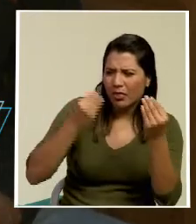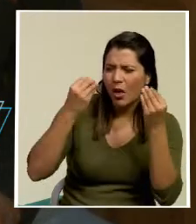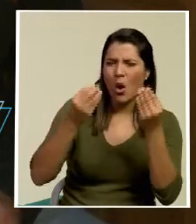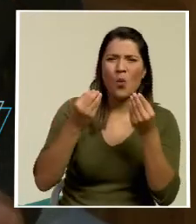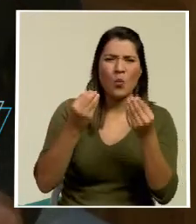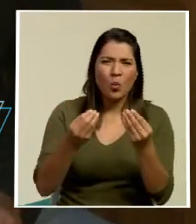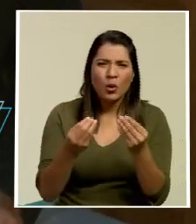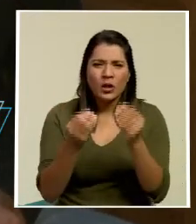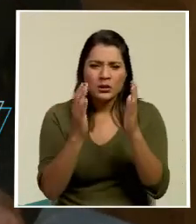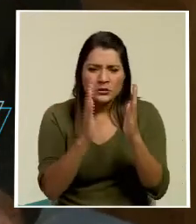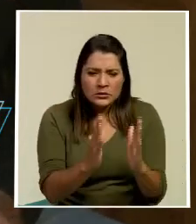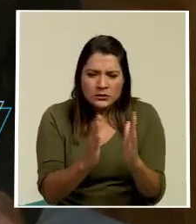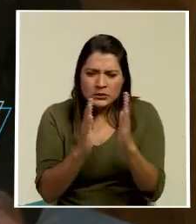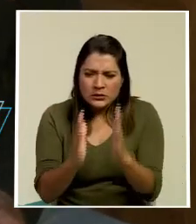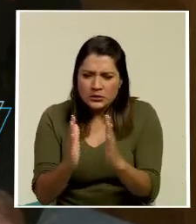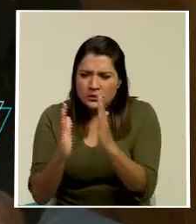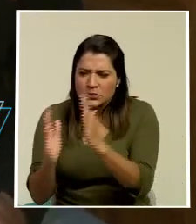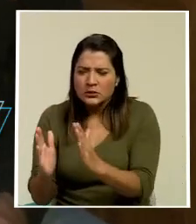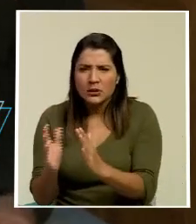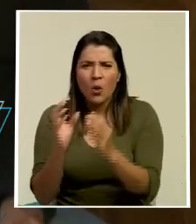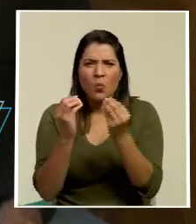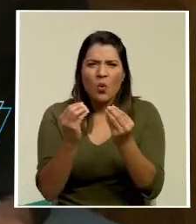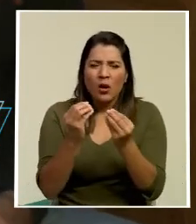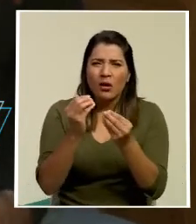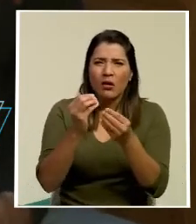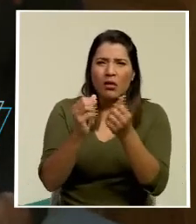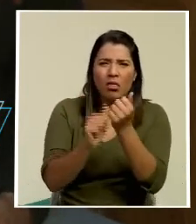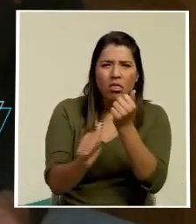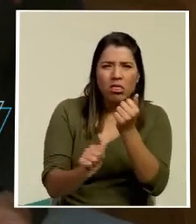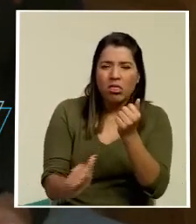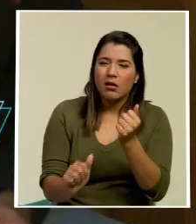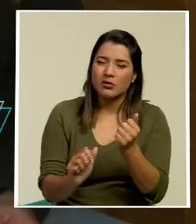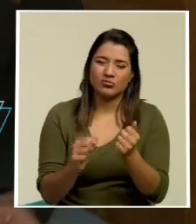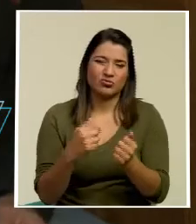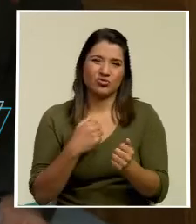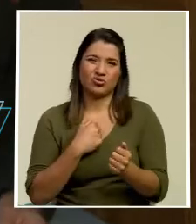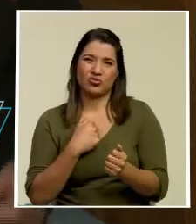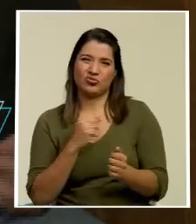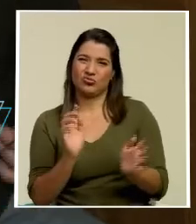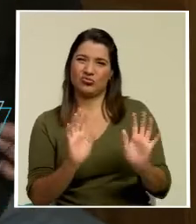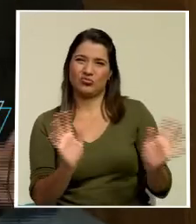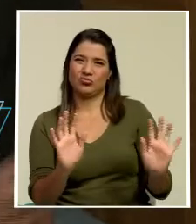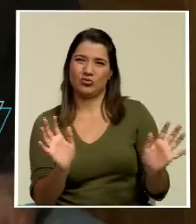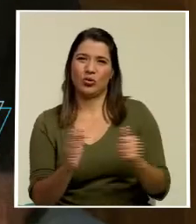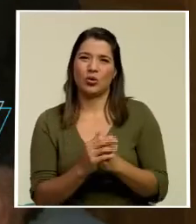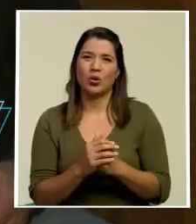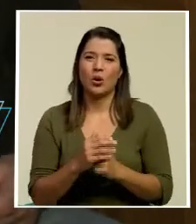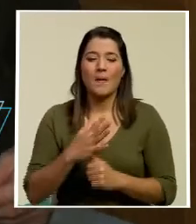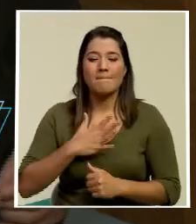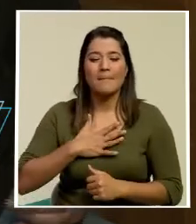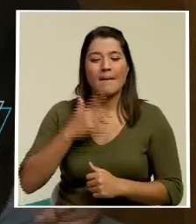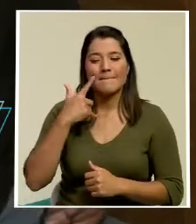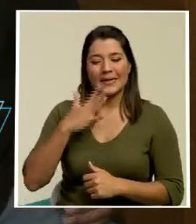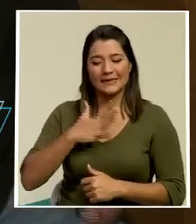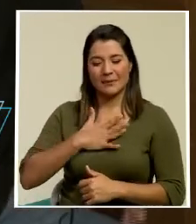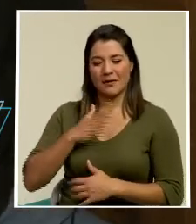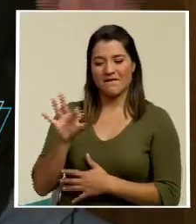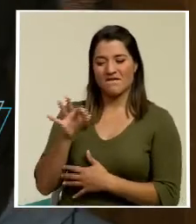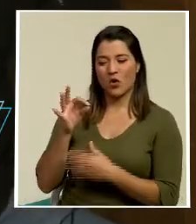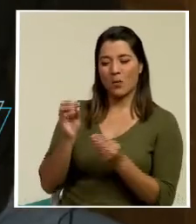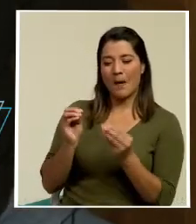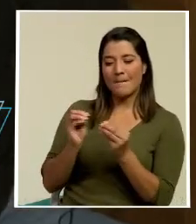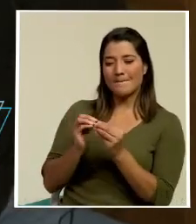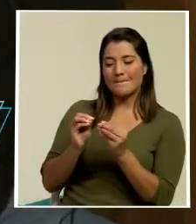académicos o con muchos recursos no son lo mío. Me parece que lo mío es más visceral, más de un tiempo